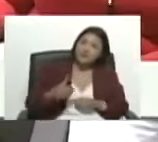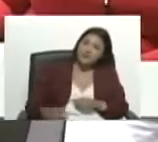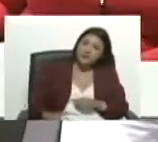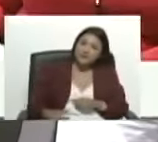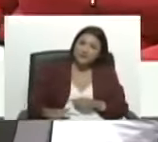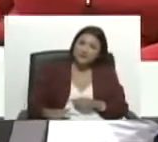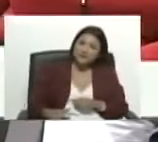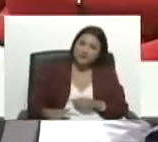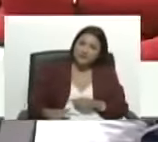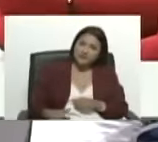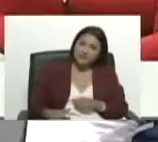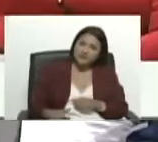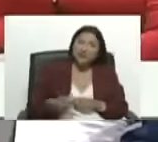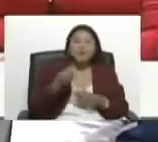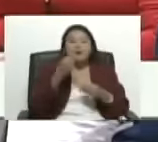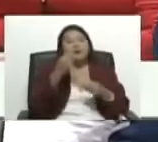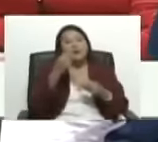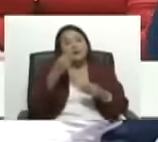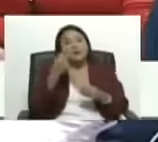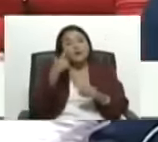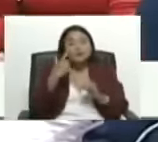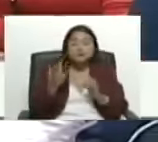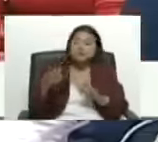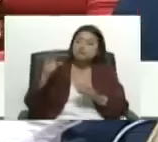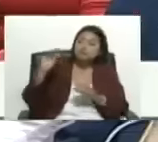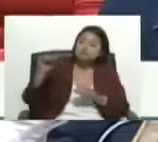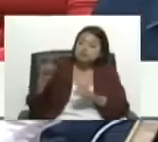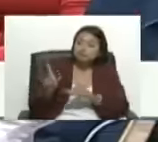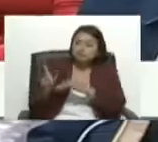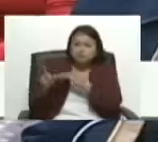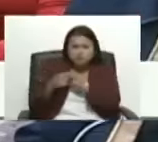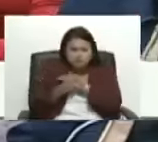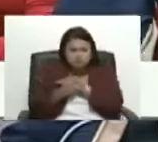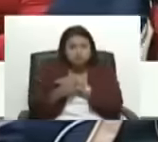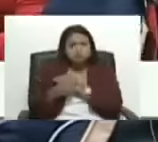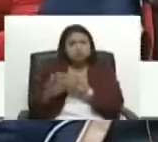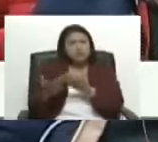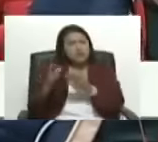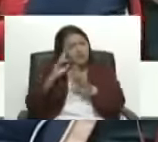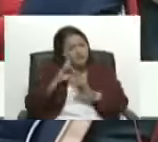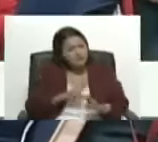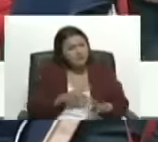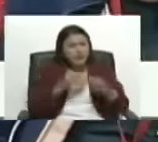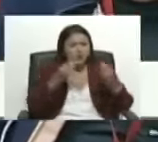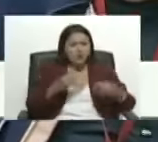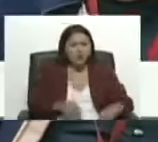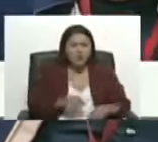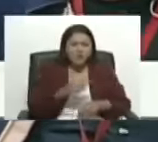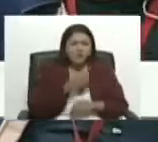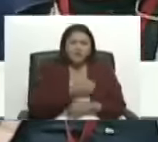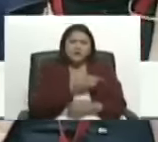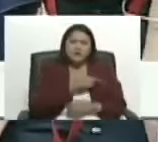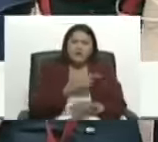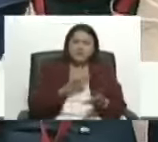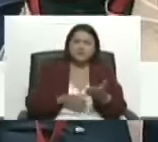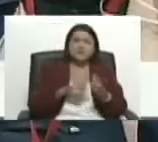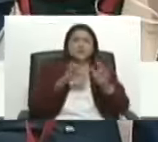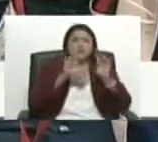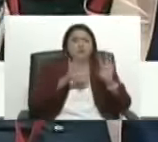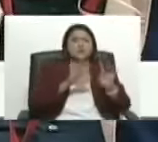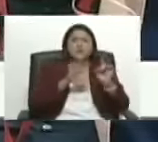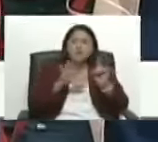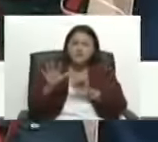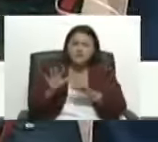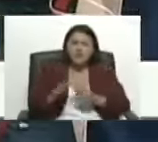para sentar a Guyana al diálogo que respete el Acuerdo de Ginebra 1966. Y saben, porque